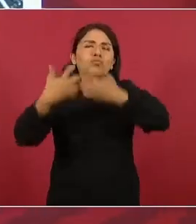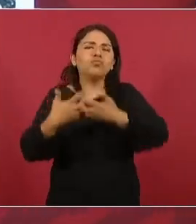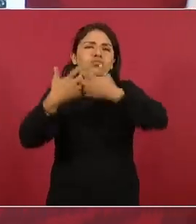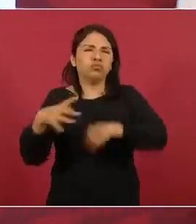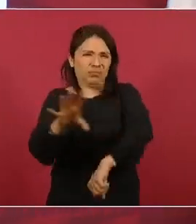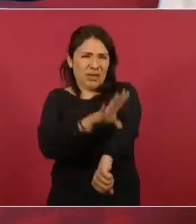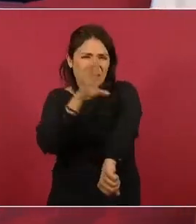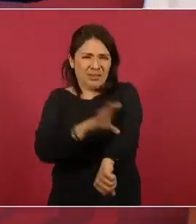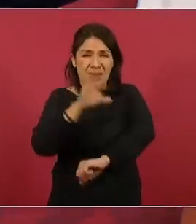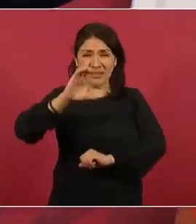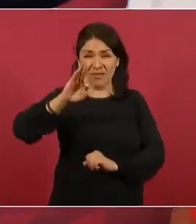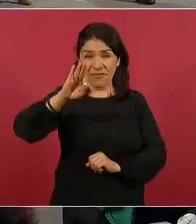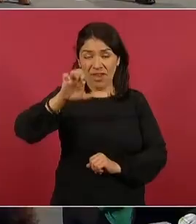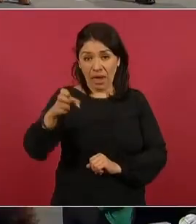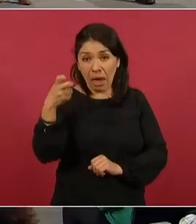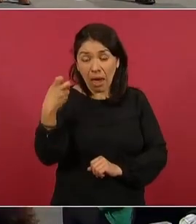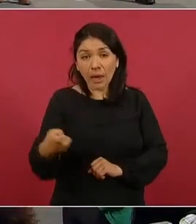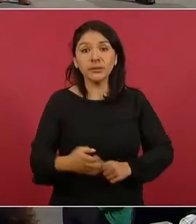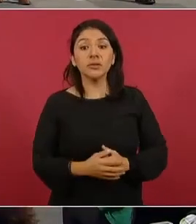Electricidad, decía,